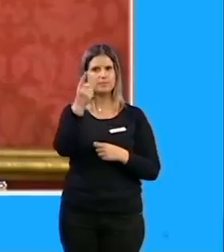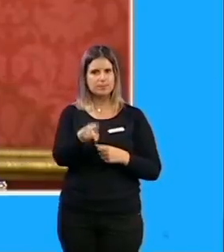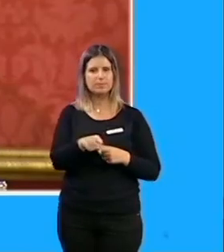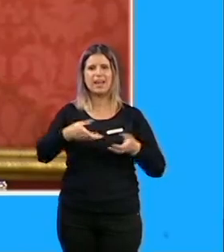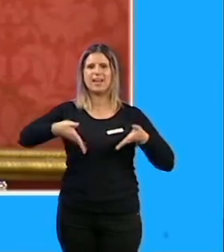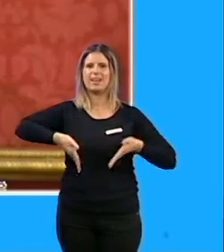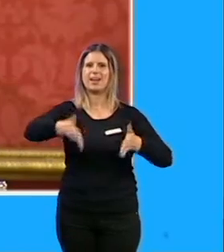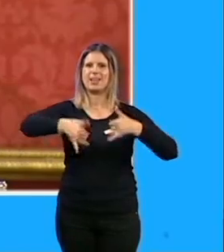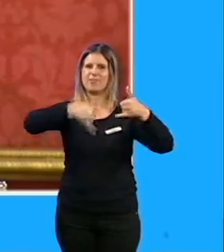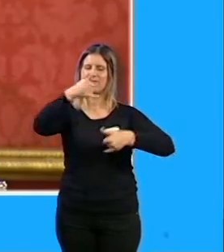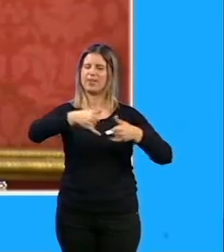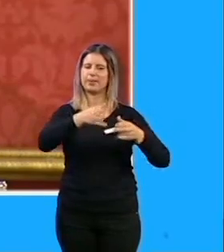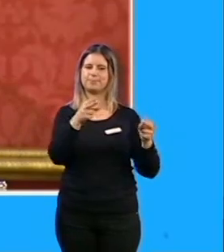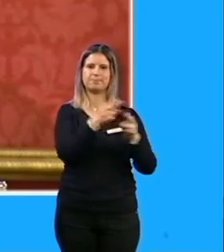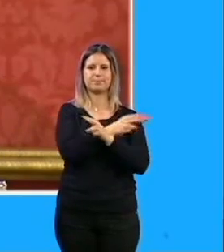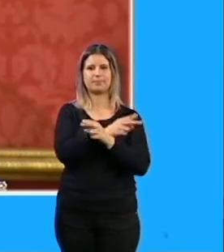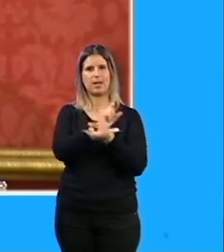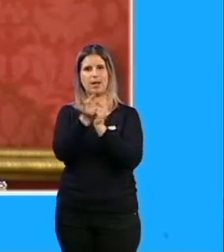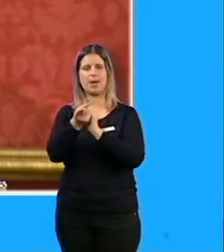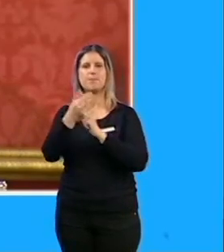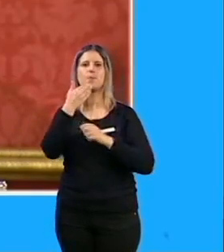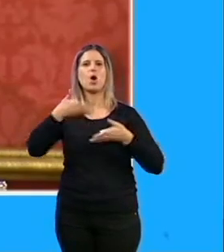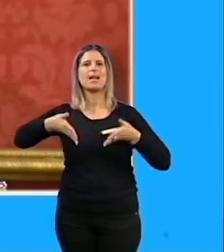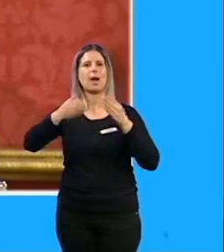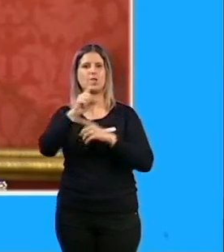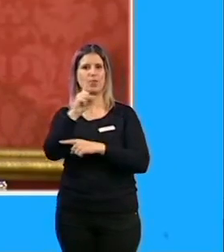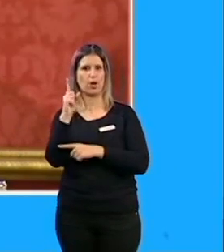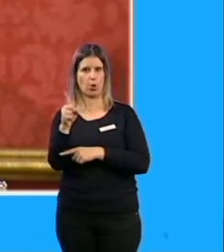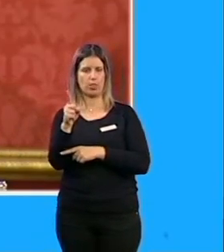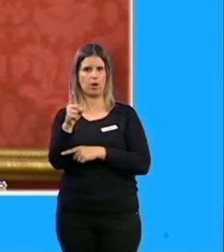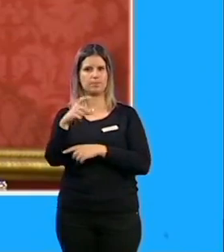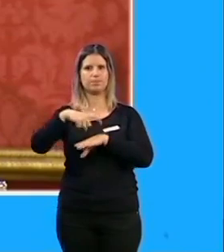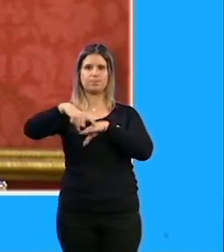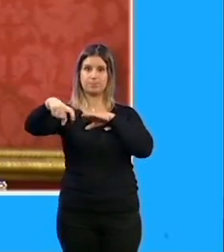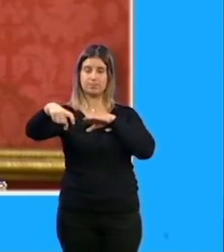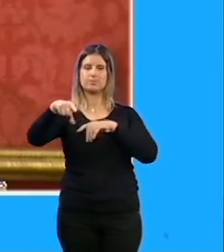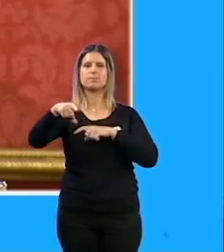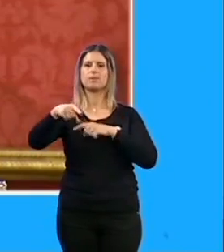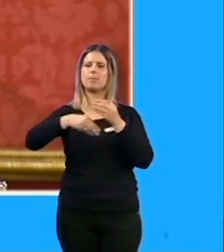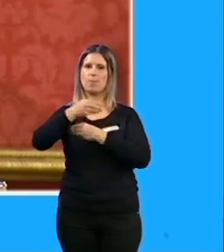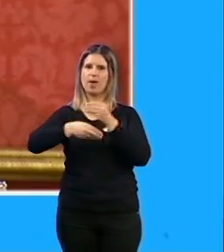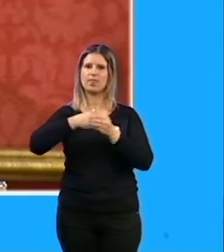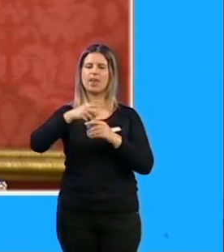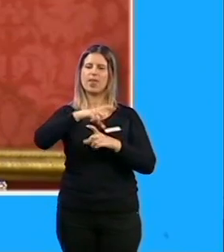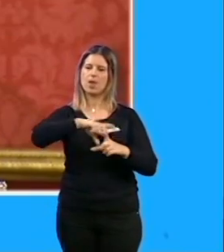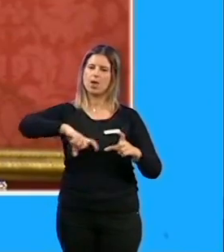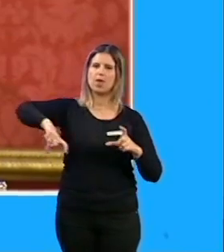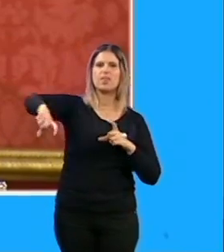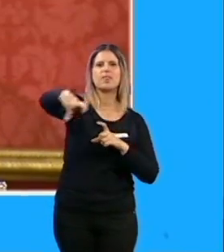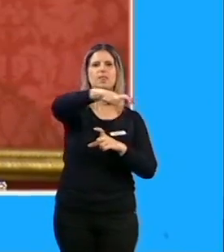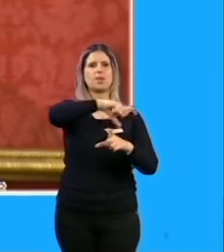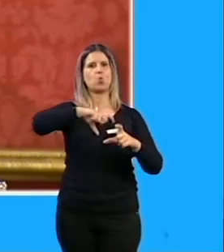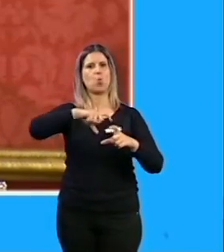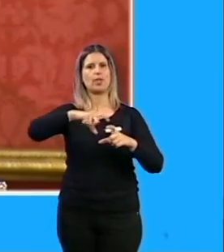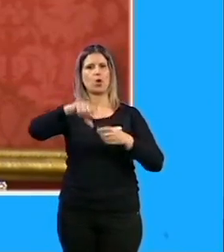el carril bici por la acera en el camino de Ronda, convirtiéndolo en un circuito urbano de running,